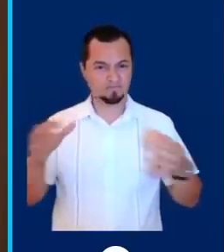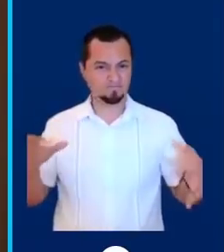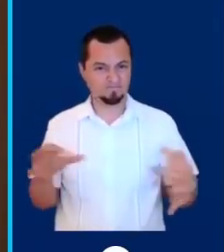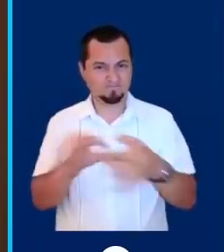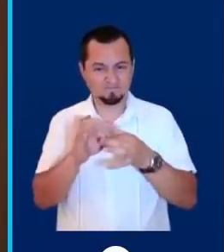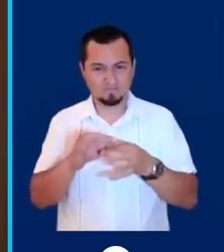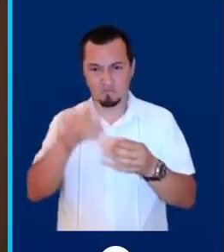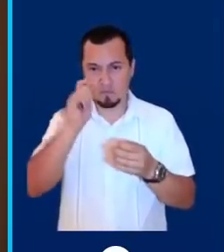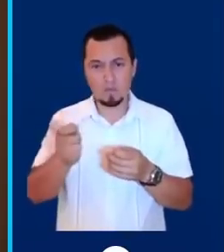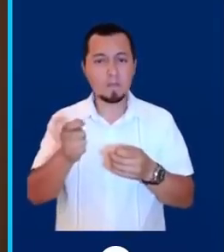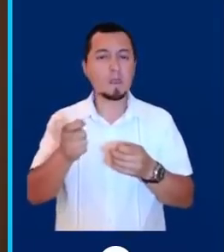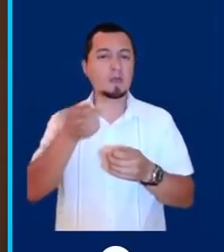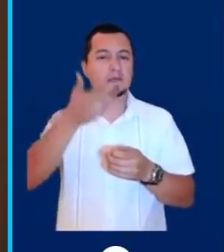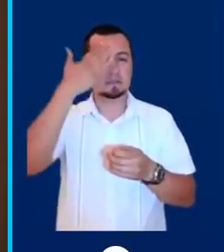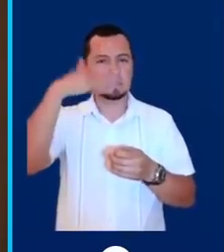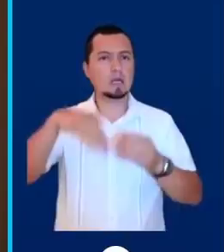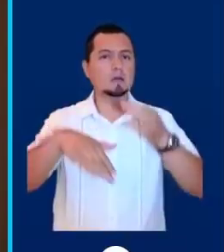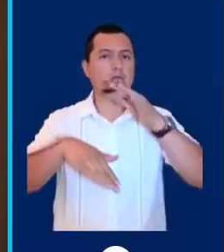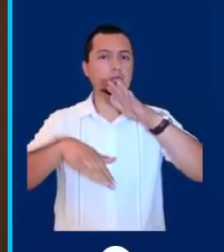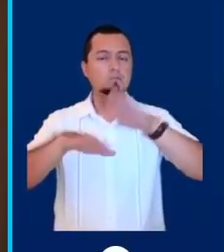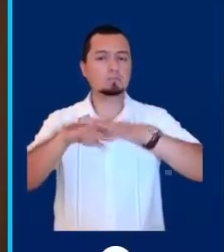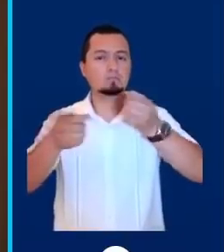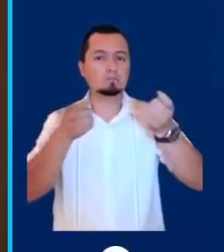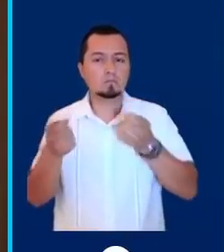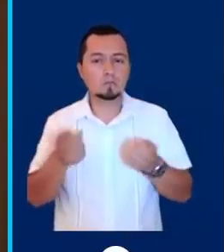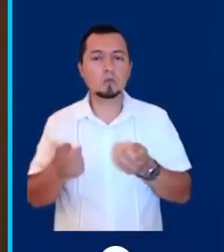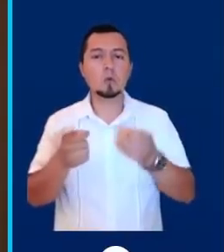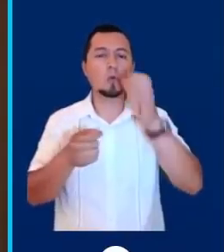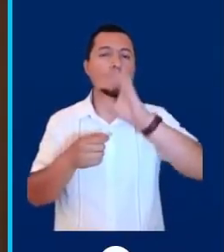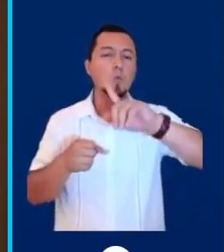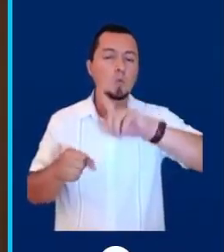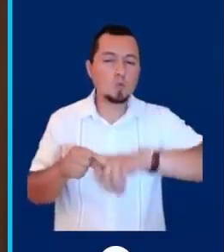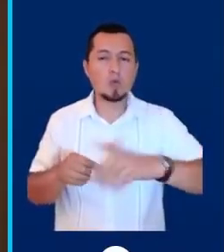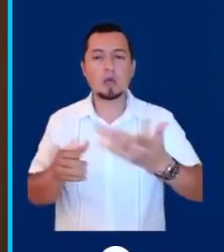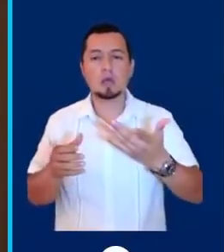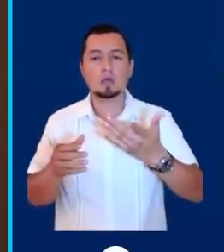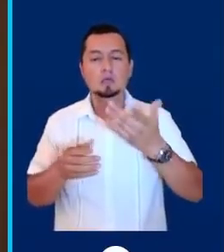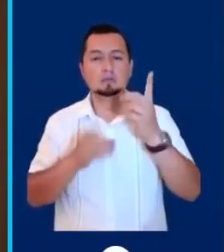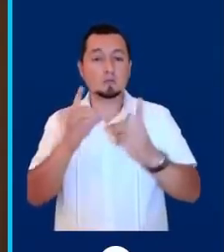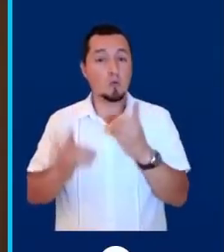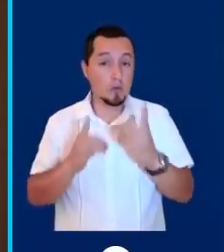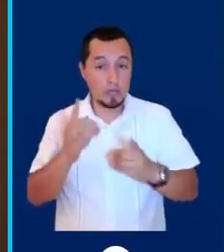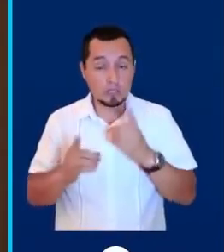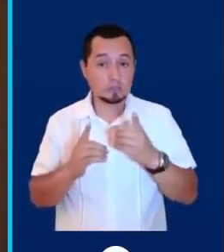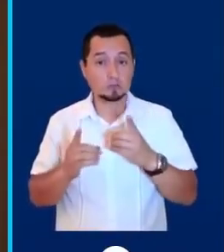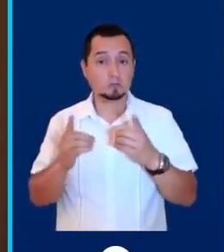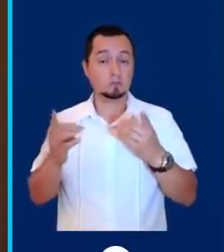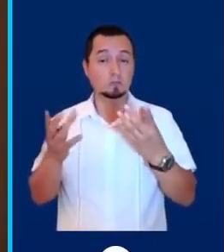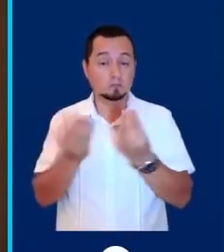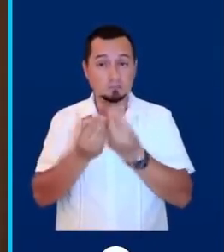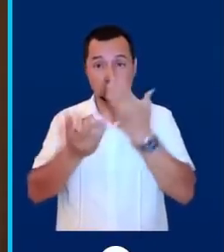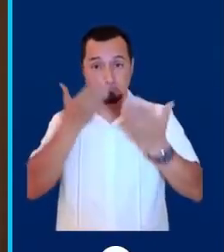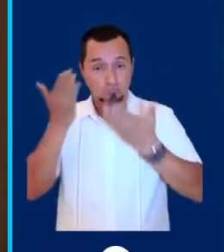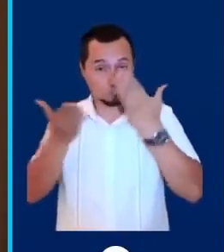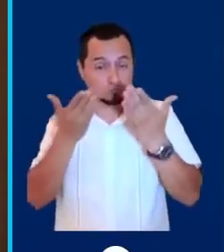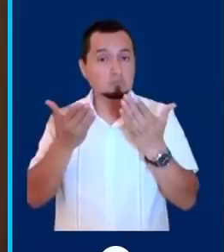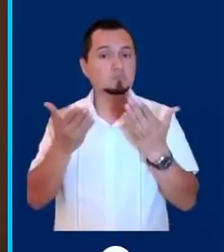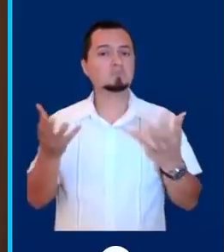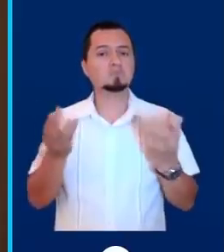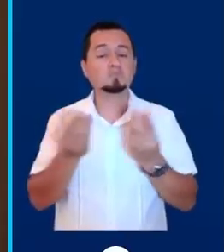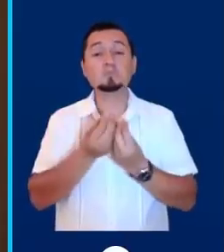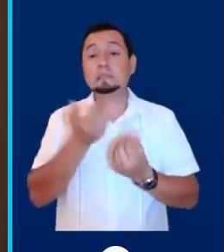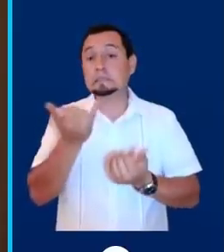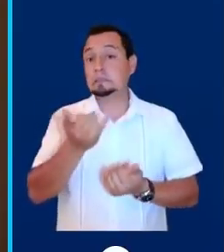actividades formativas, como pueden ser las culturales, las deportivas, las actividades estudiantiles, y